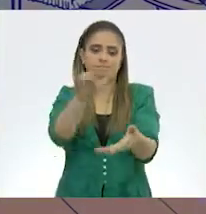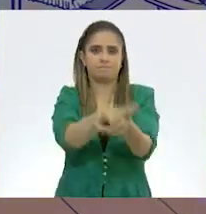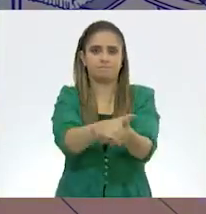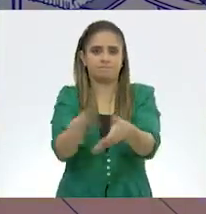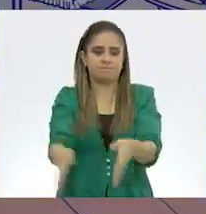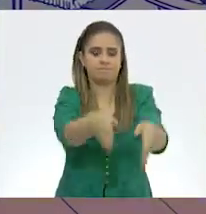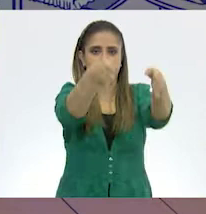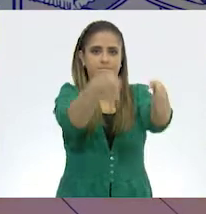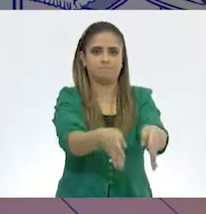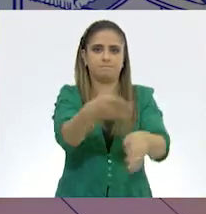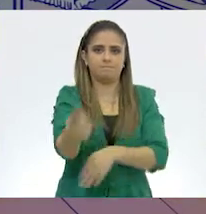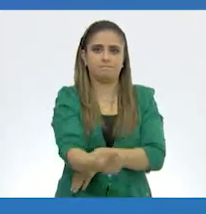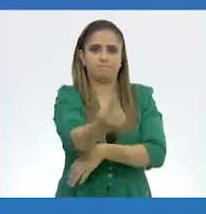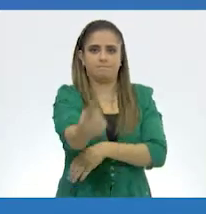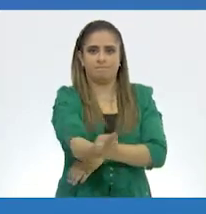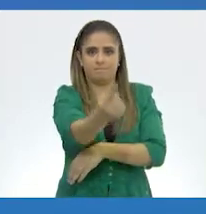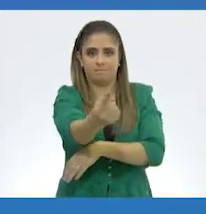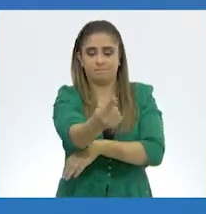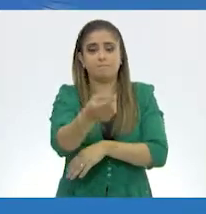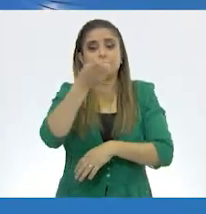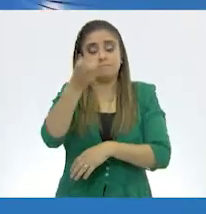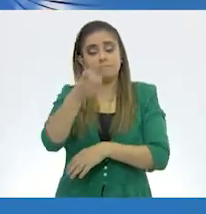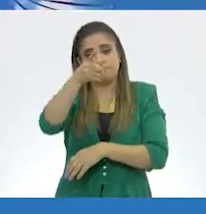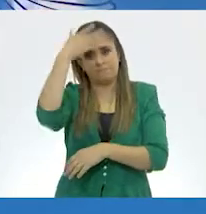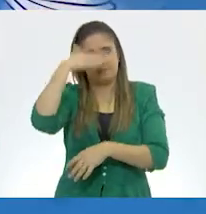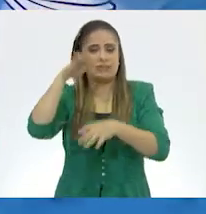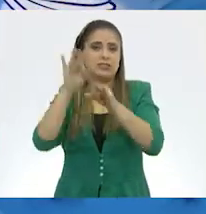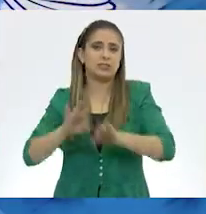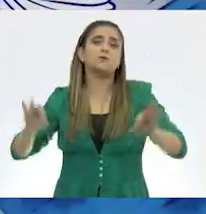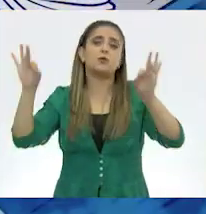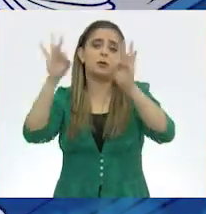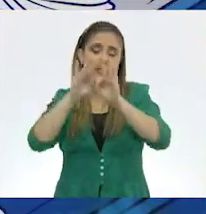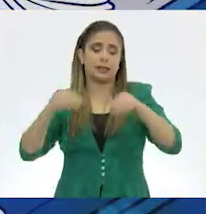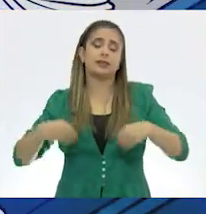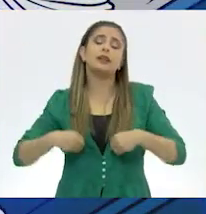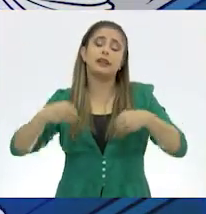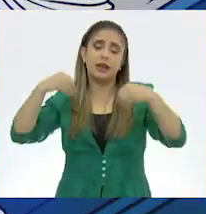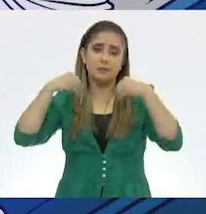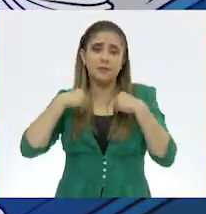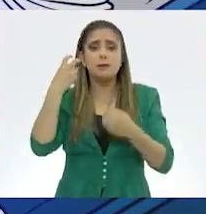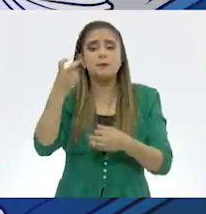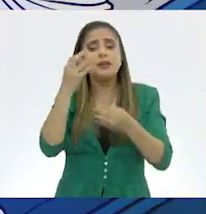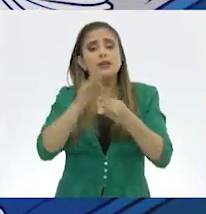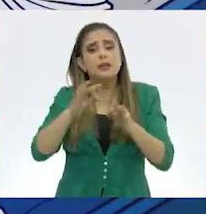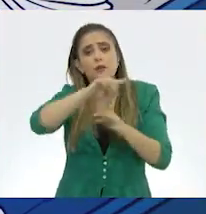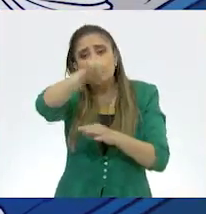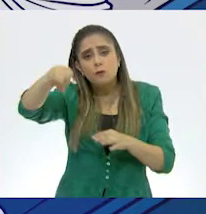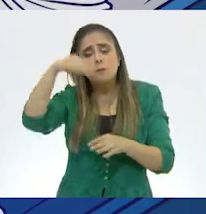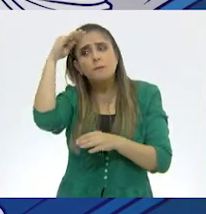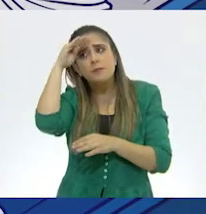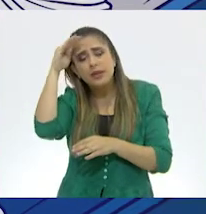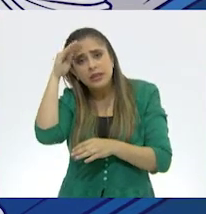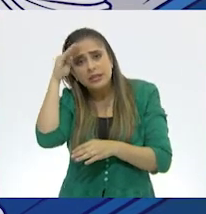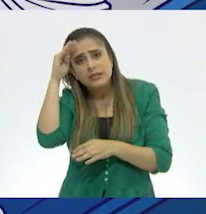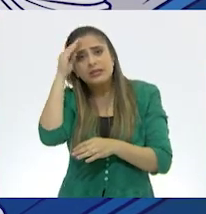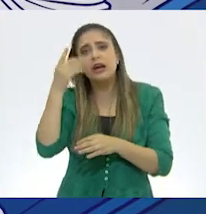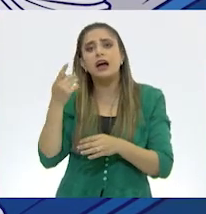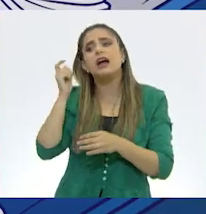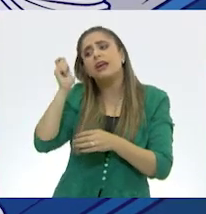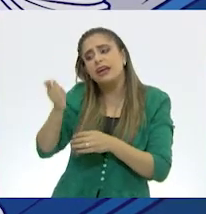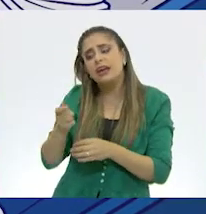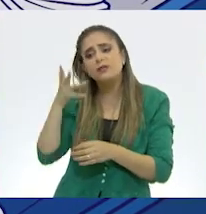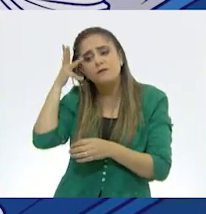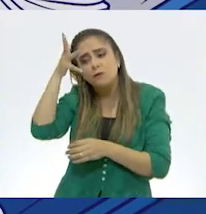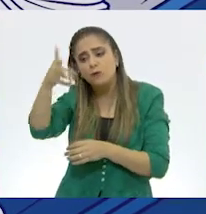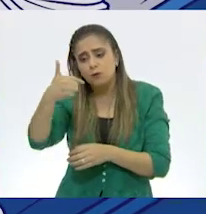acontecimiento es el más importante de nuestra vida, y de ahí que meditemos tan a menudo acerca del cónyuge que nos deparará la